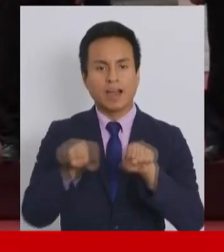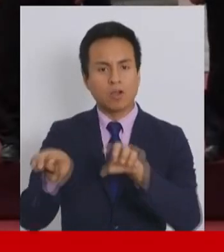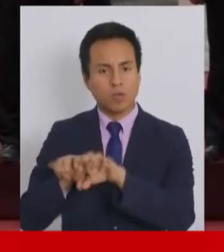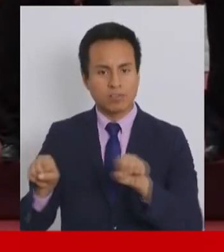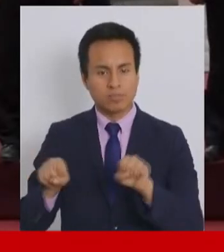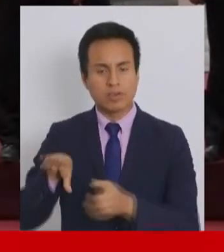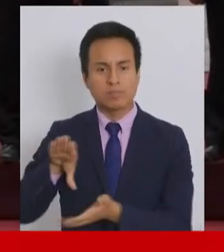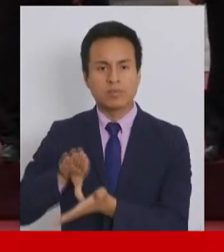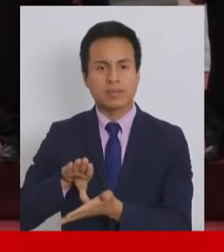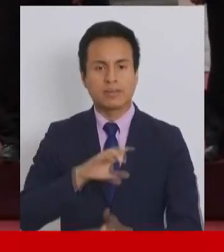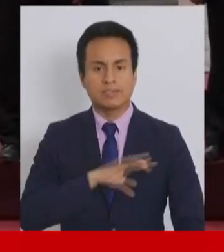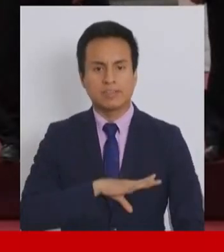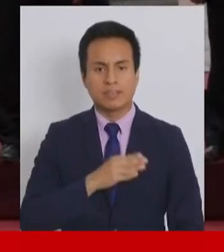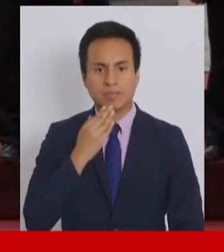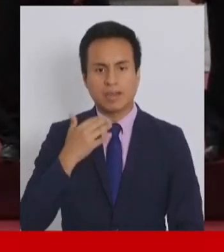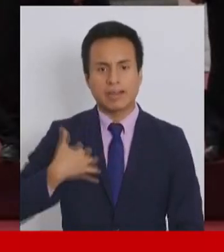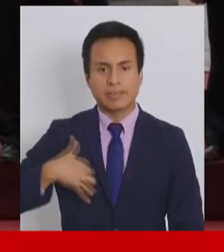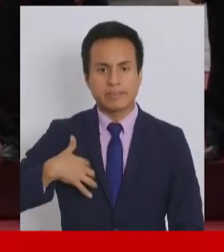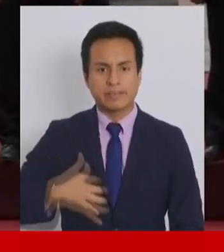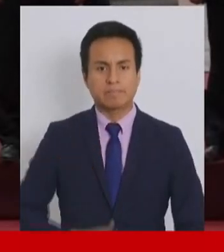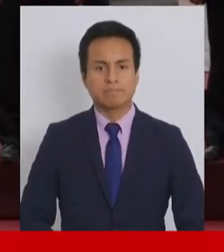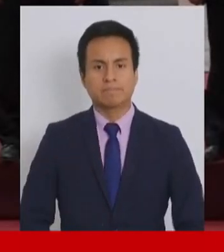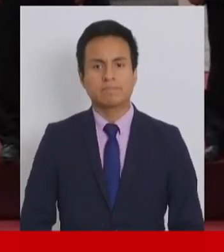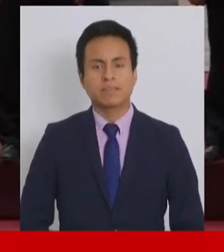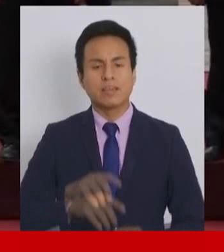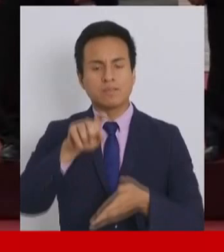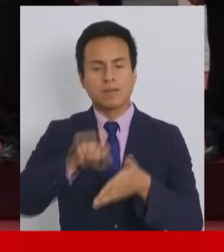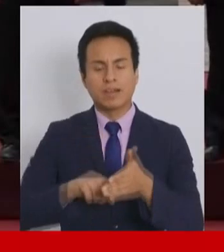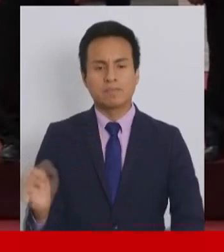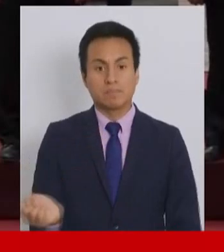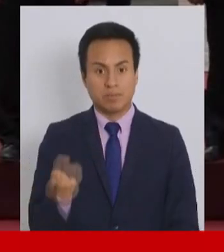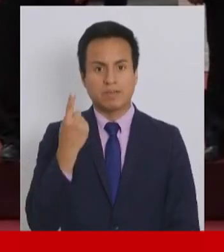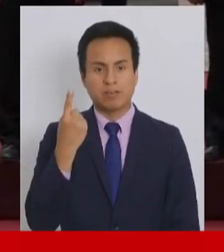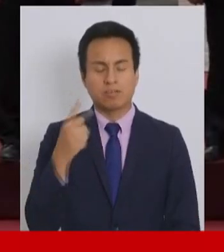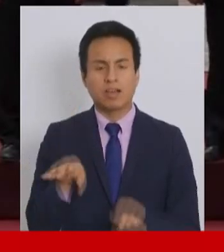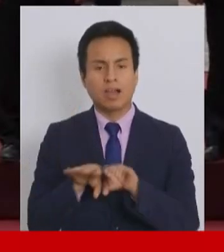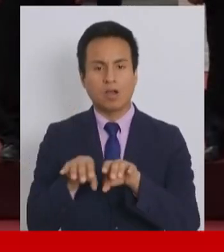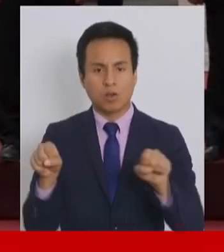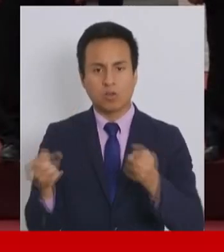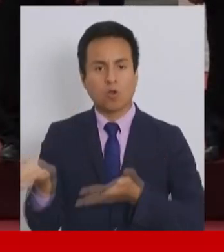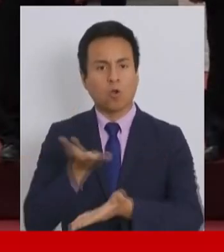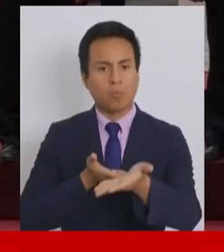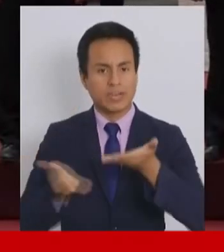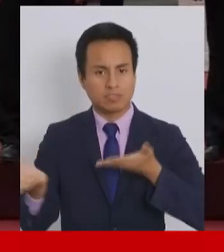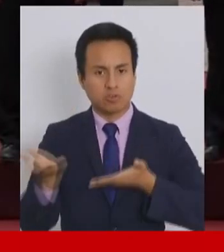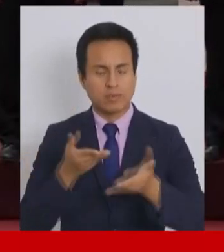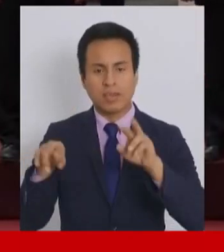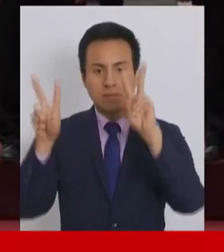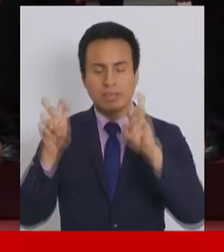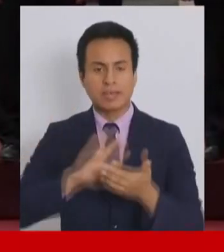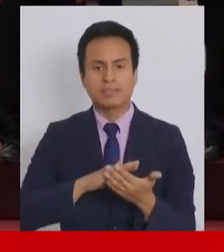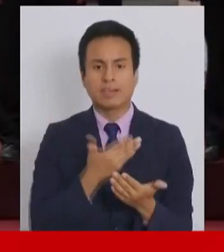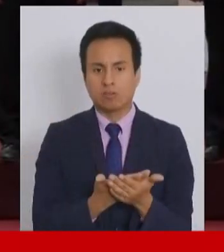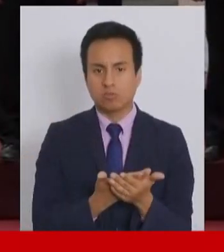entre las repúblicas de Chile y Argentina. Se firmará en primer lugar el acuerdo de cooperación en materia de